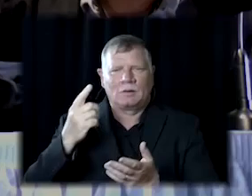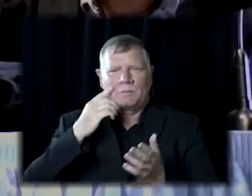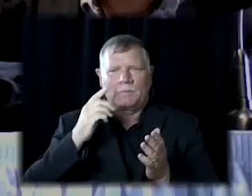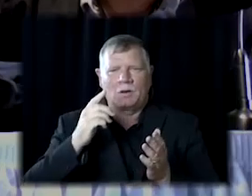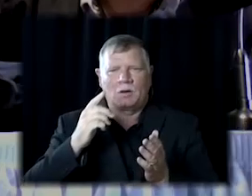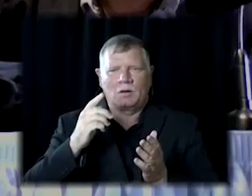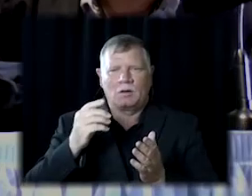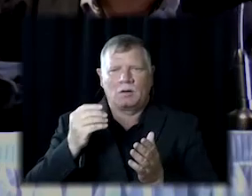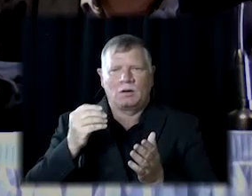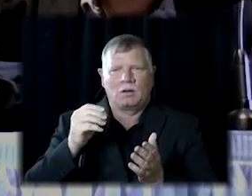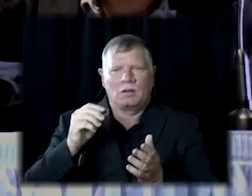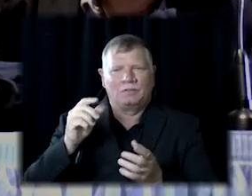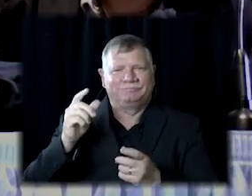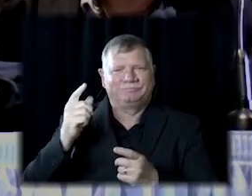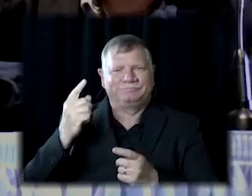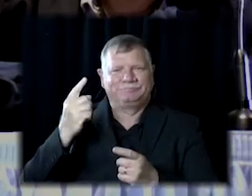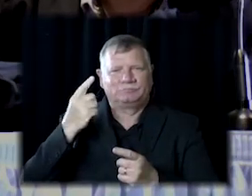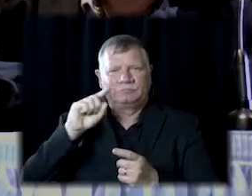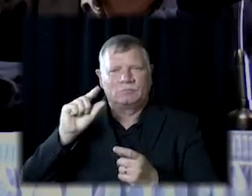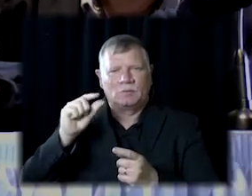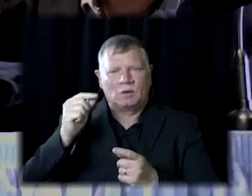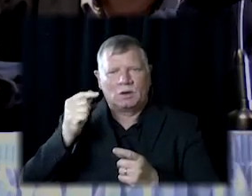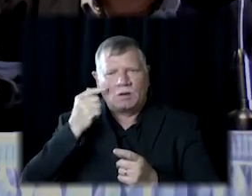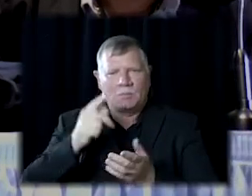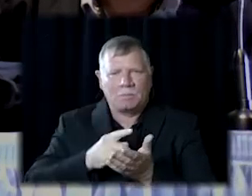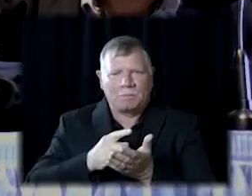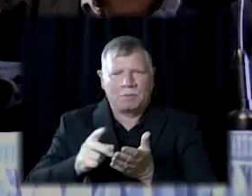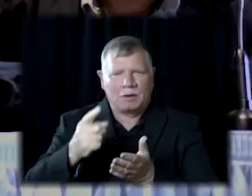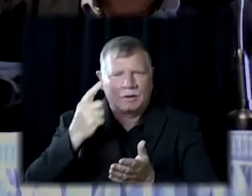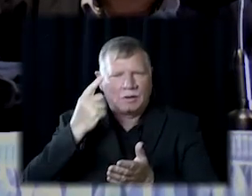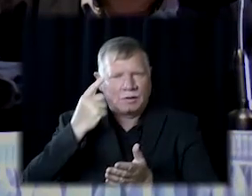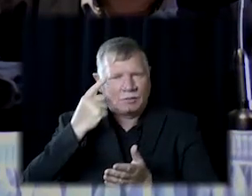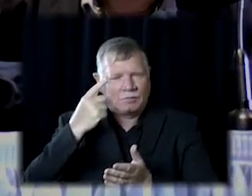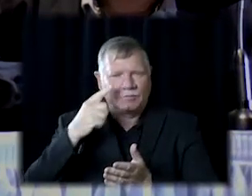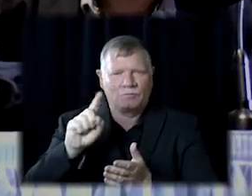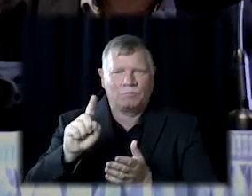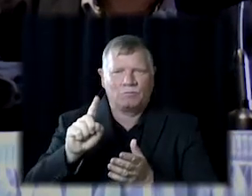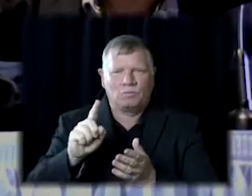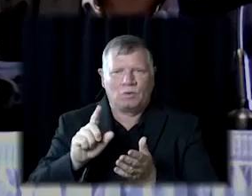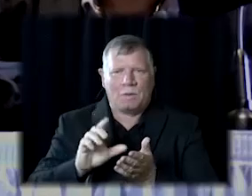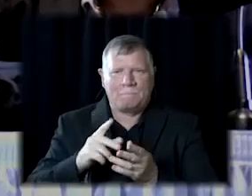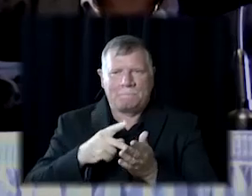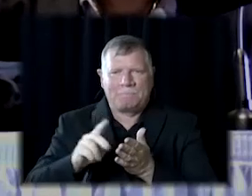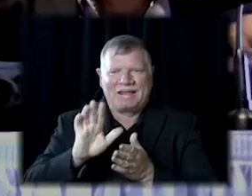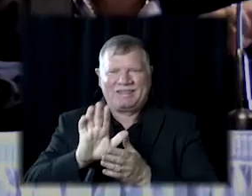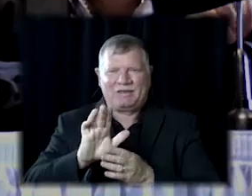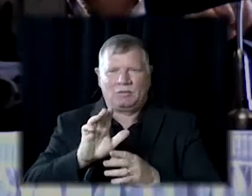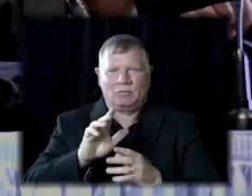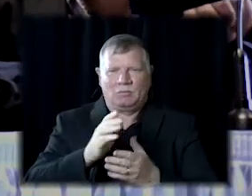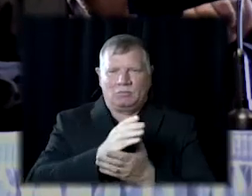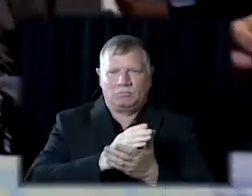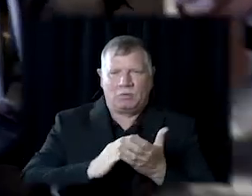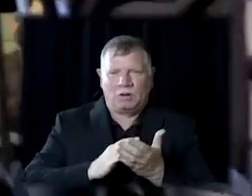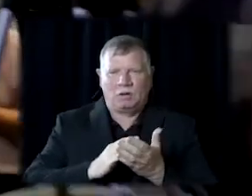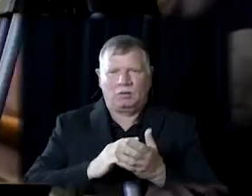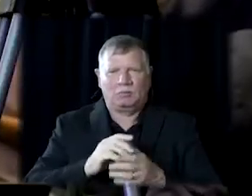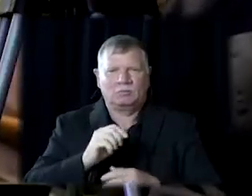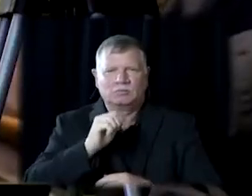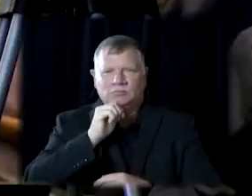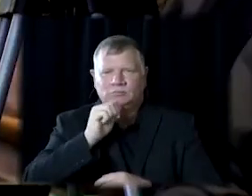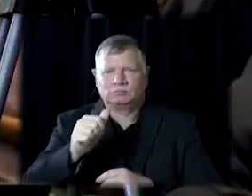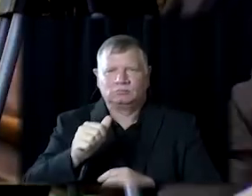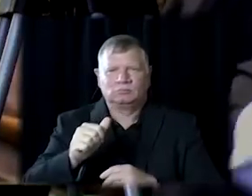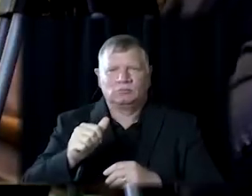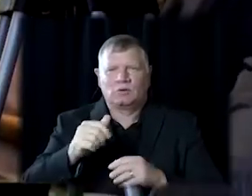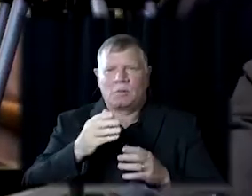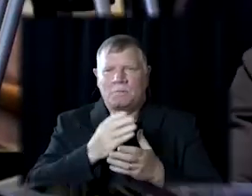plan médico, esto al menos para las agencias gubernamentales, si esto ustedes lo tienen, ya lo sabían, lo tienen como parte del